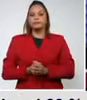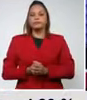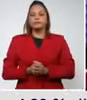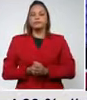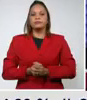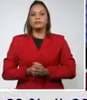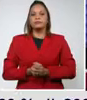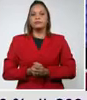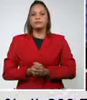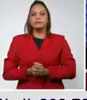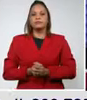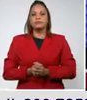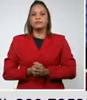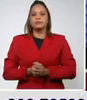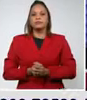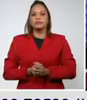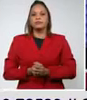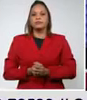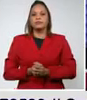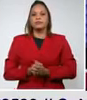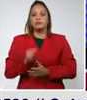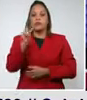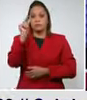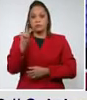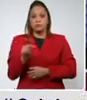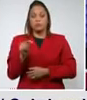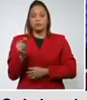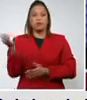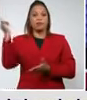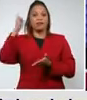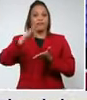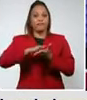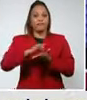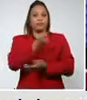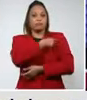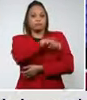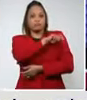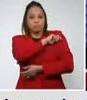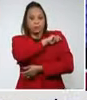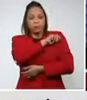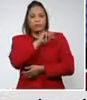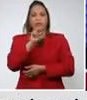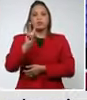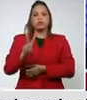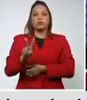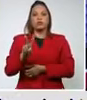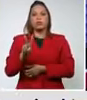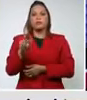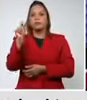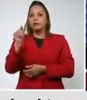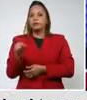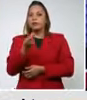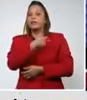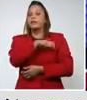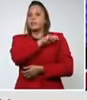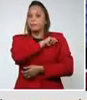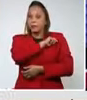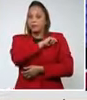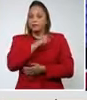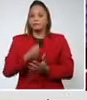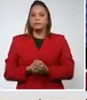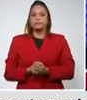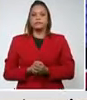una persona de Djibouti procedente de España, 2 españoles,